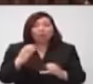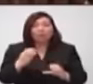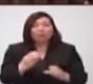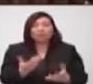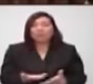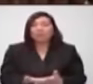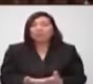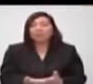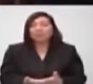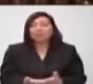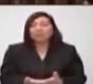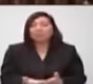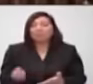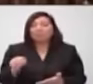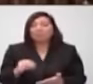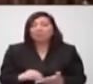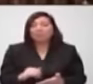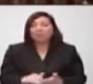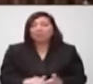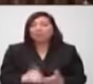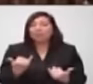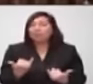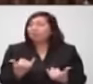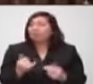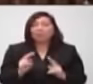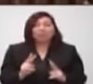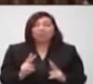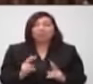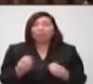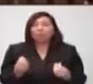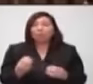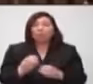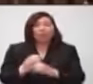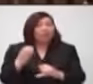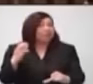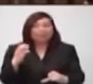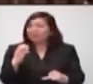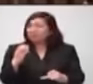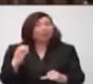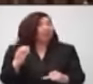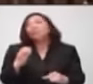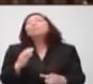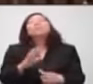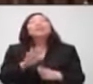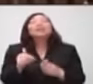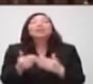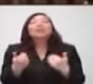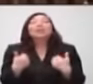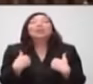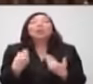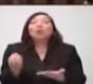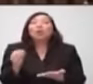hicieron acá o se hizo el montaje. O sea, esto no veámoslo solo como un vehículo de transporte, toda esta opción que vamos a tener